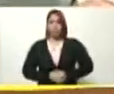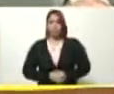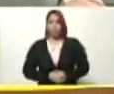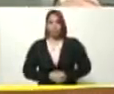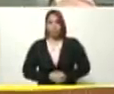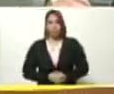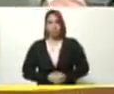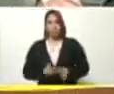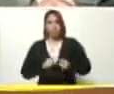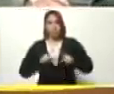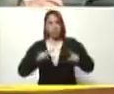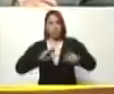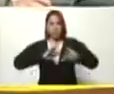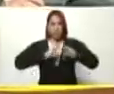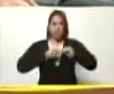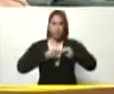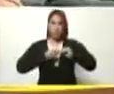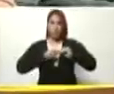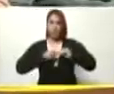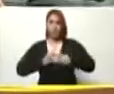para la adaptación